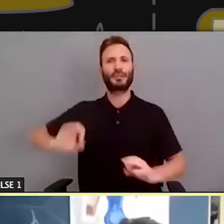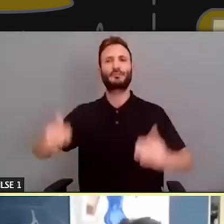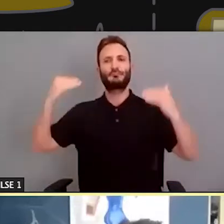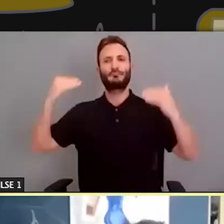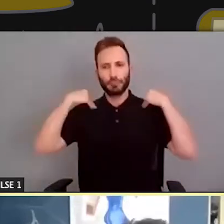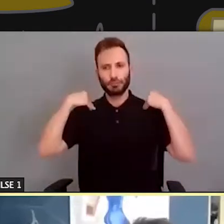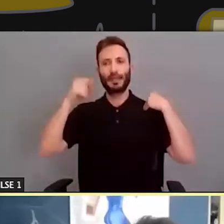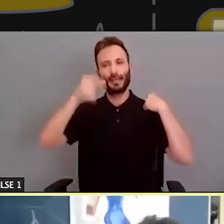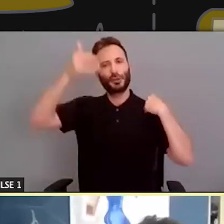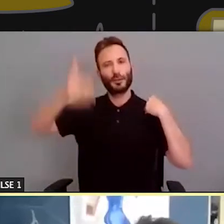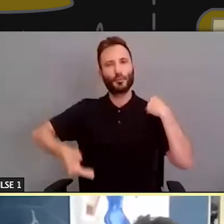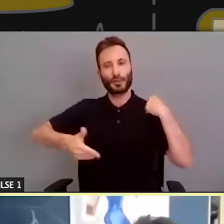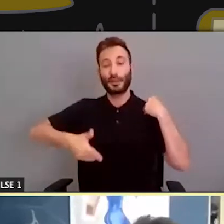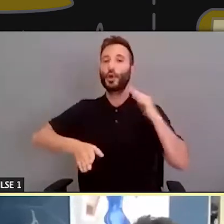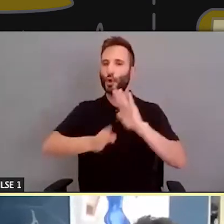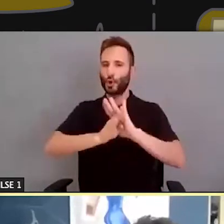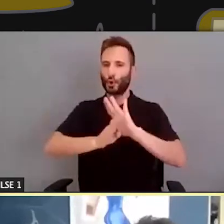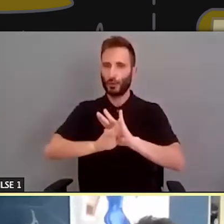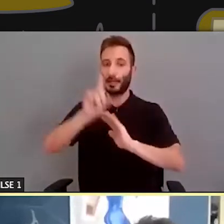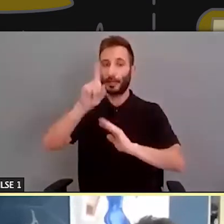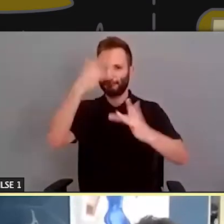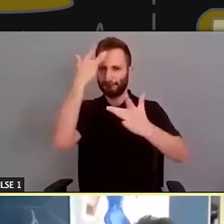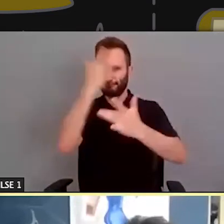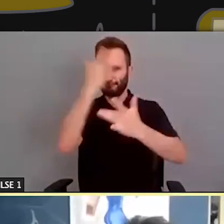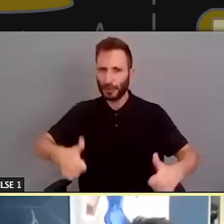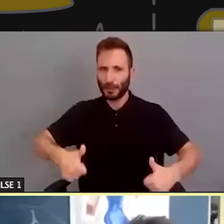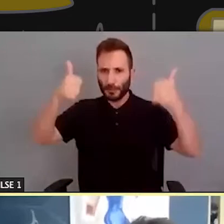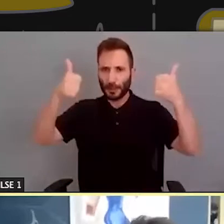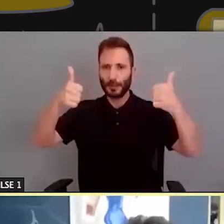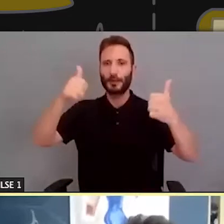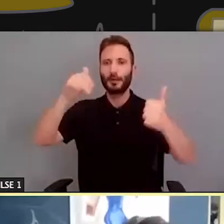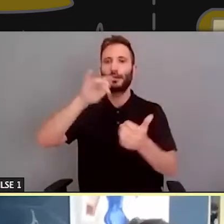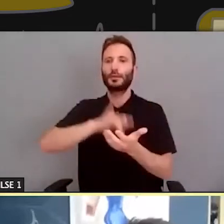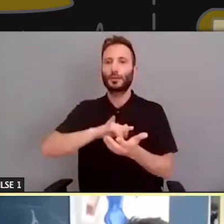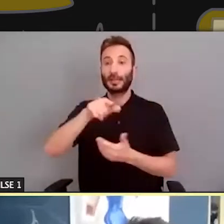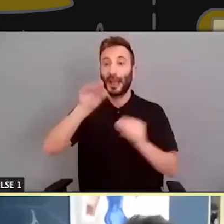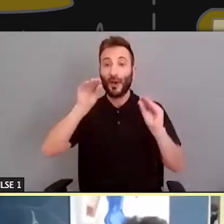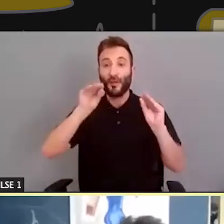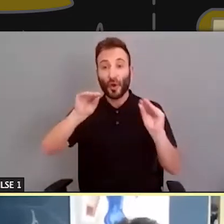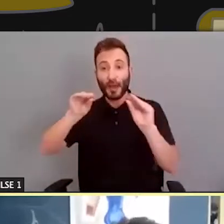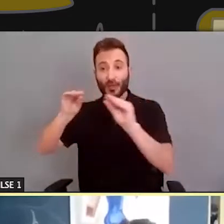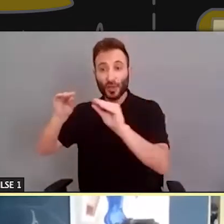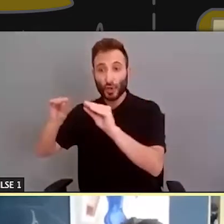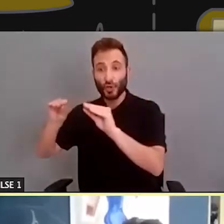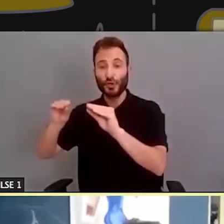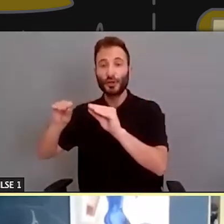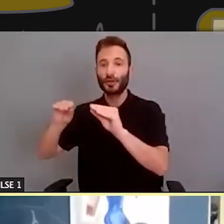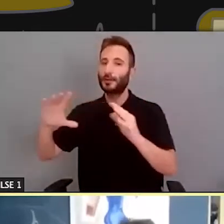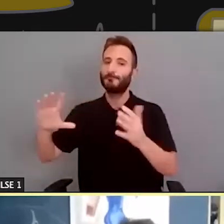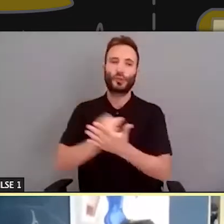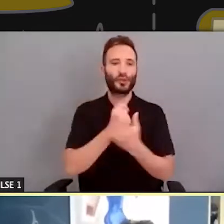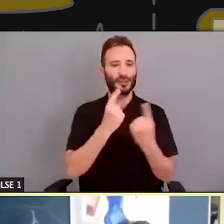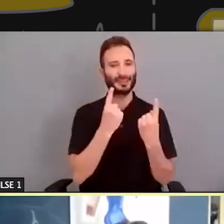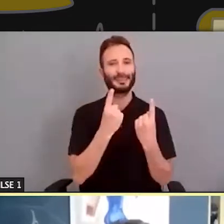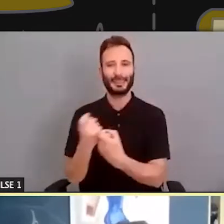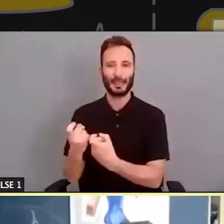sigue siendo vigente, pero lo que es la formación ahora, con todas estas reglas nuevas, claramente es necesario cambiarla